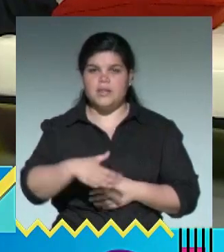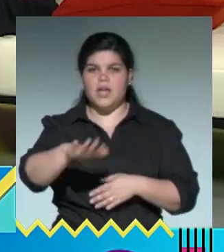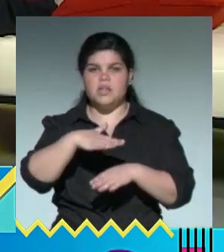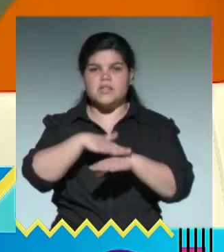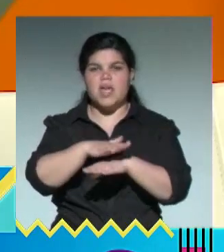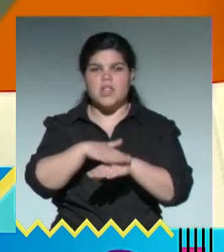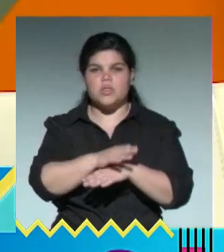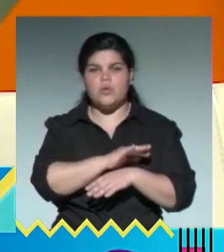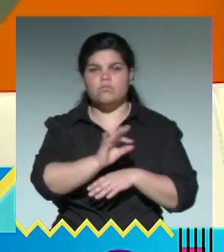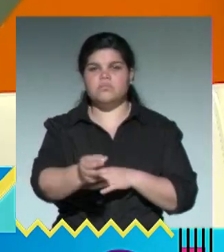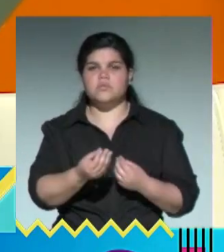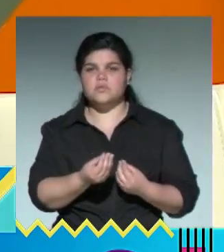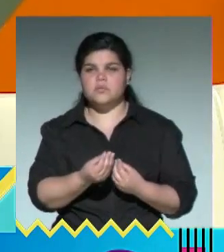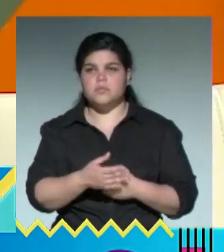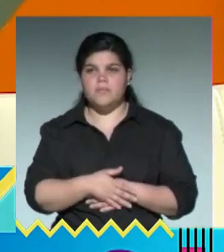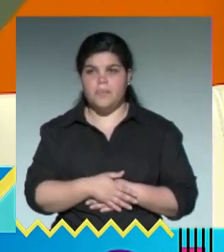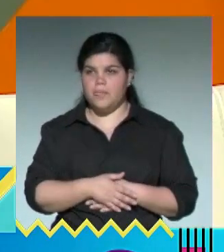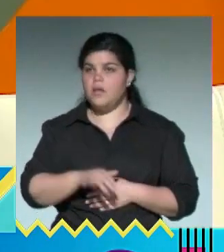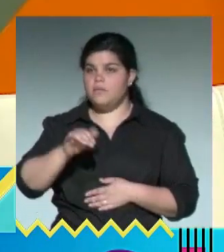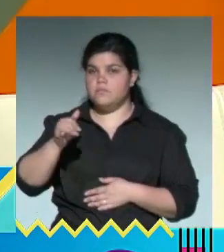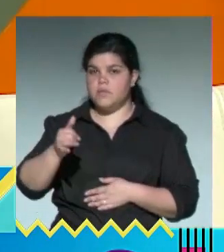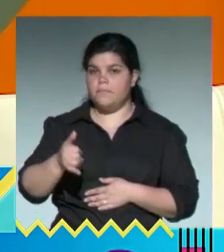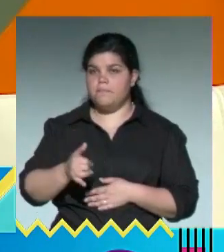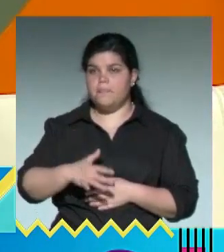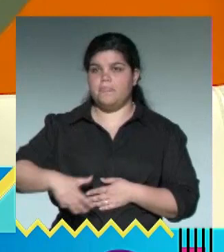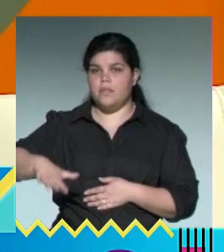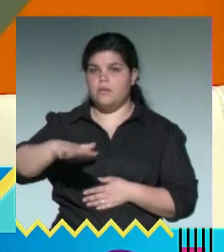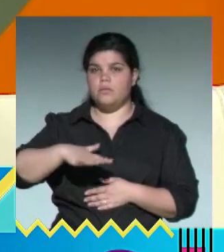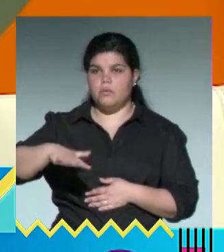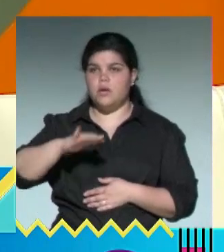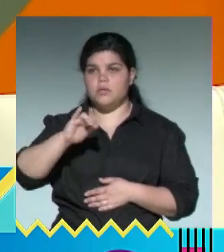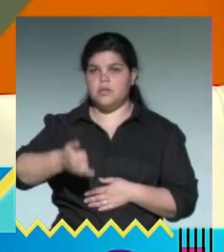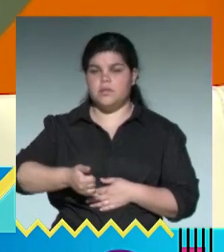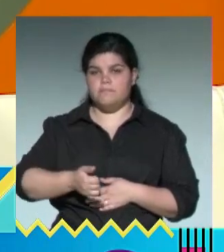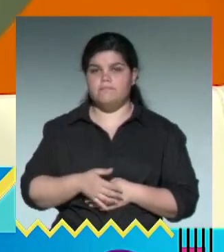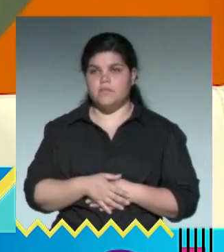El peligro, o sea, llegó hasta una parte urbana, el peligro es que llegue a más